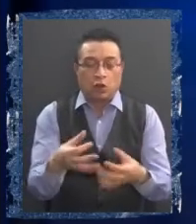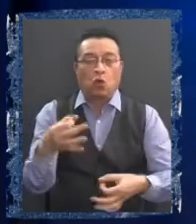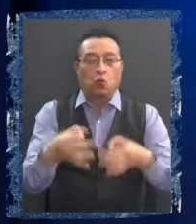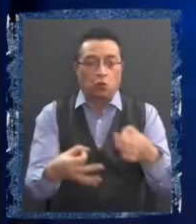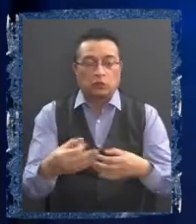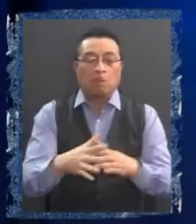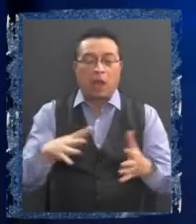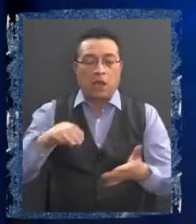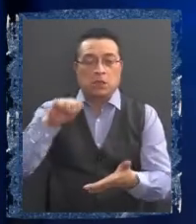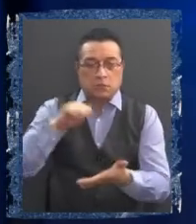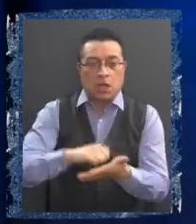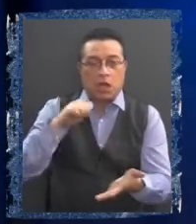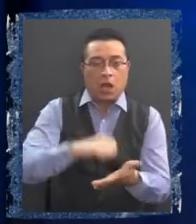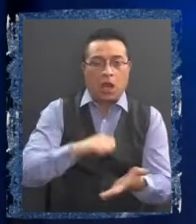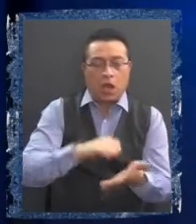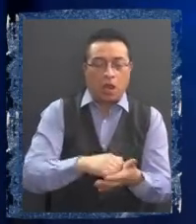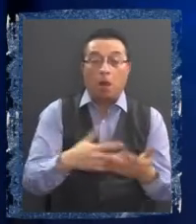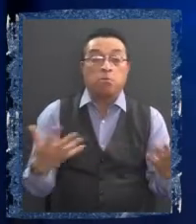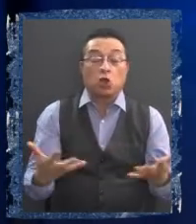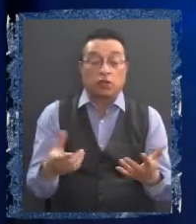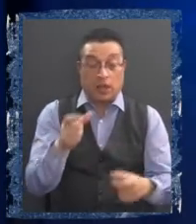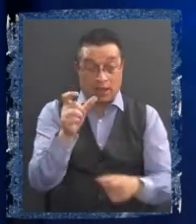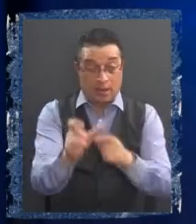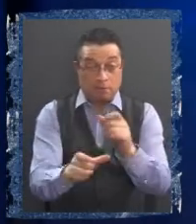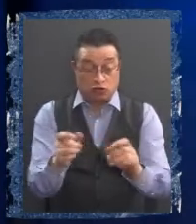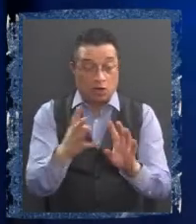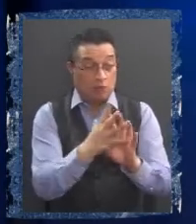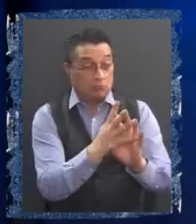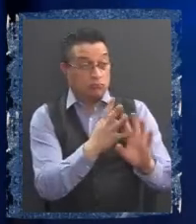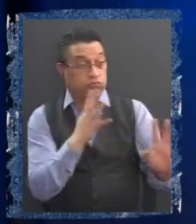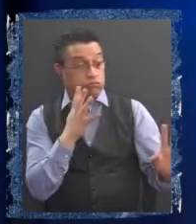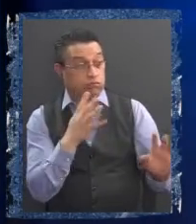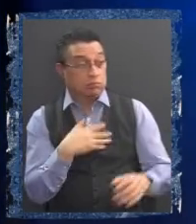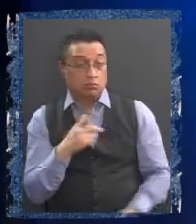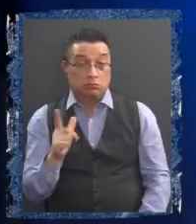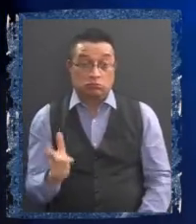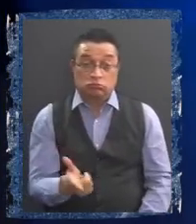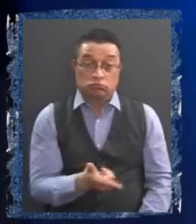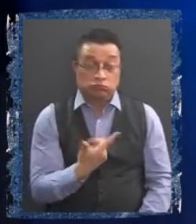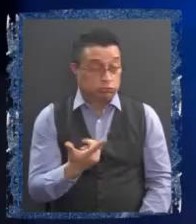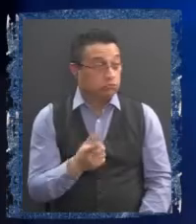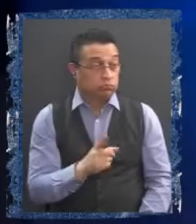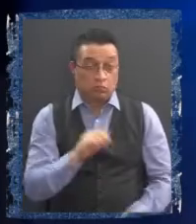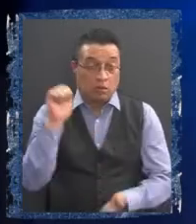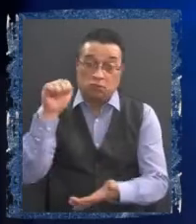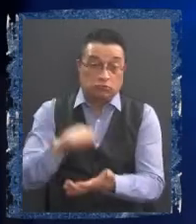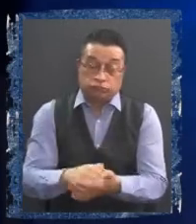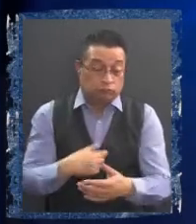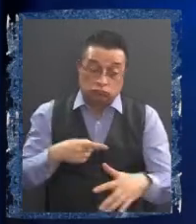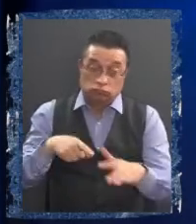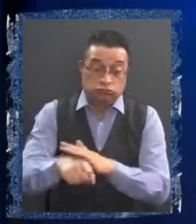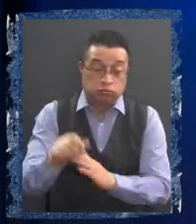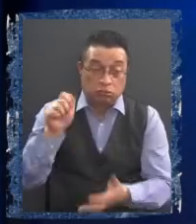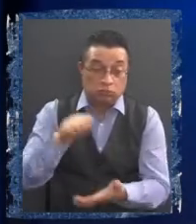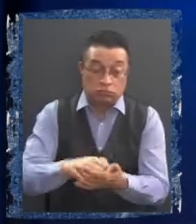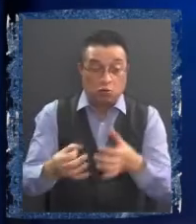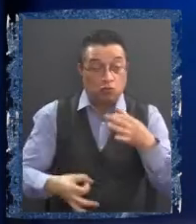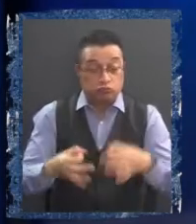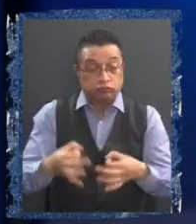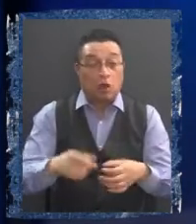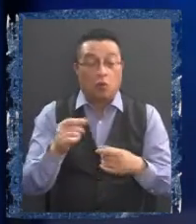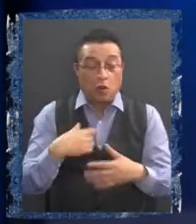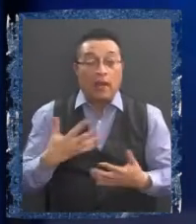precisamente porque esa persona que está en la lista de espera o esa persona que necesita hacerse una